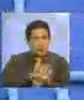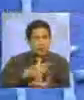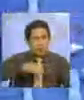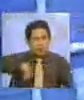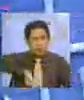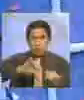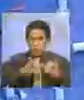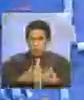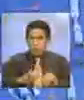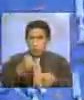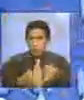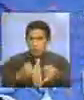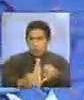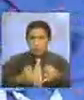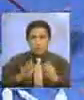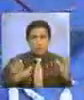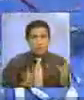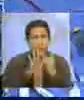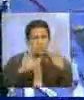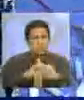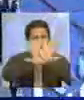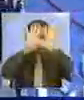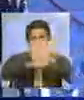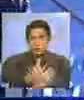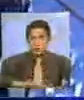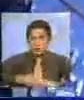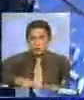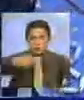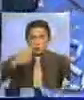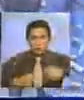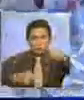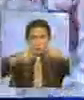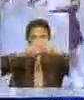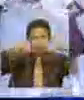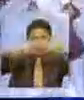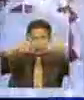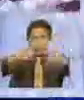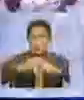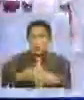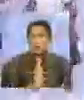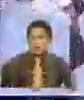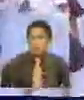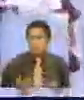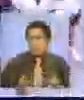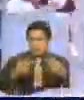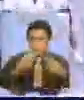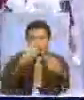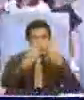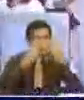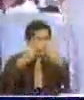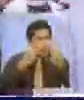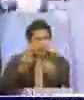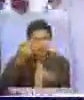Nosotros seguimos ya en la parte final de Contacto de Amanecer, en la parte final del desfile, con todos estos letreros de material reciclado que han utilizado, y a observar, Meche,